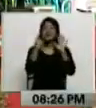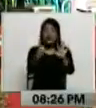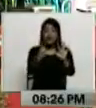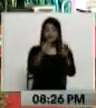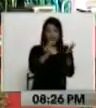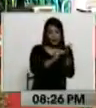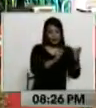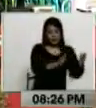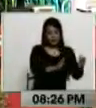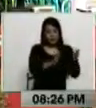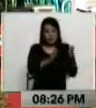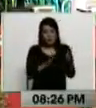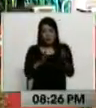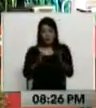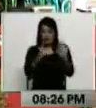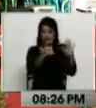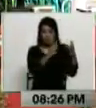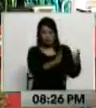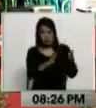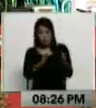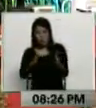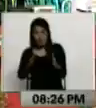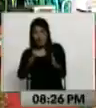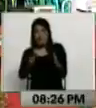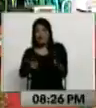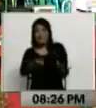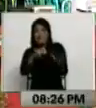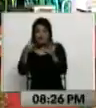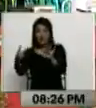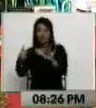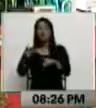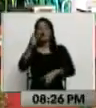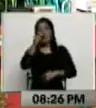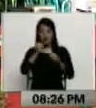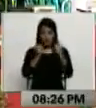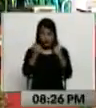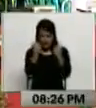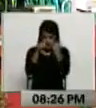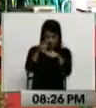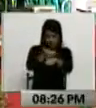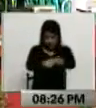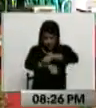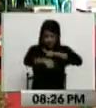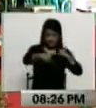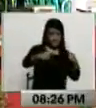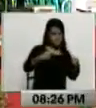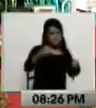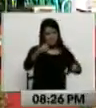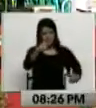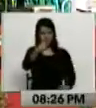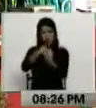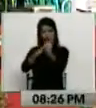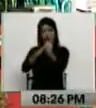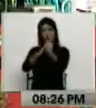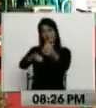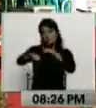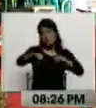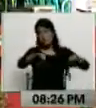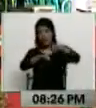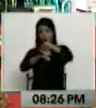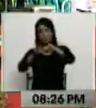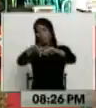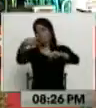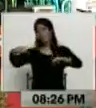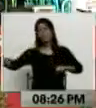metió en las cuerdas se round y en El séptimo al contraataque nocao fulminante foreman así